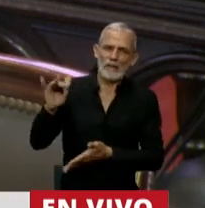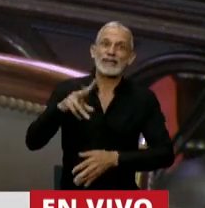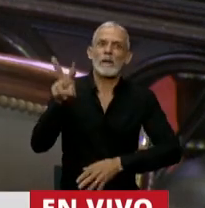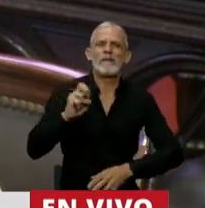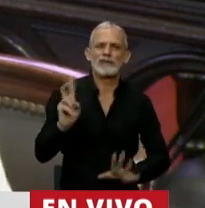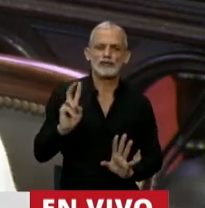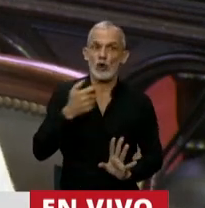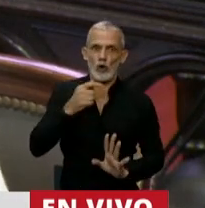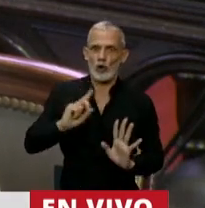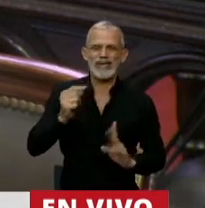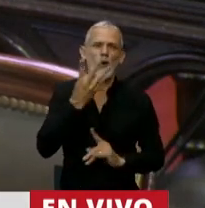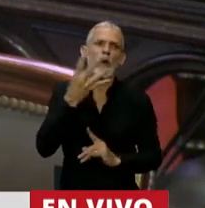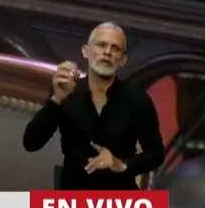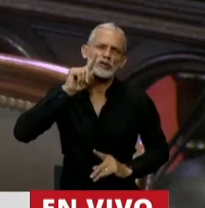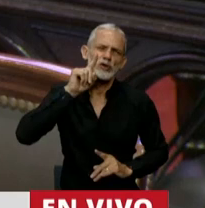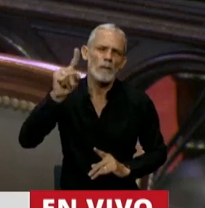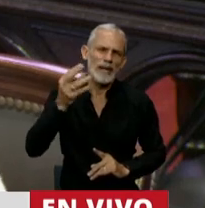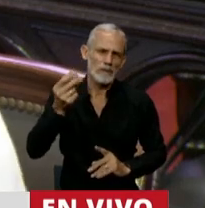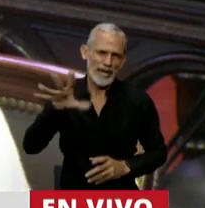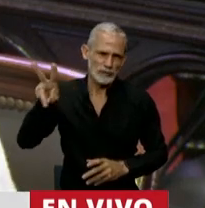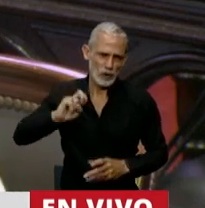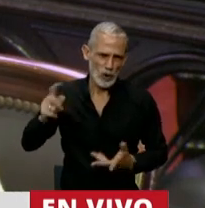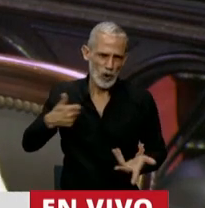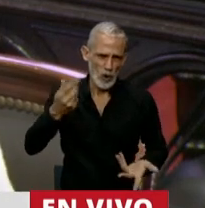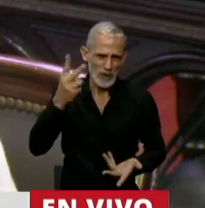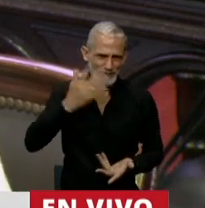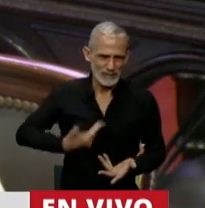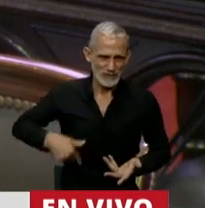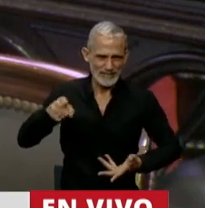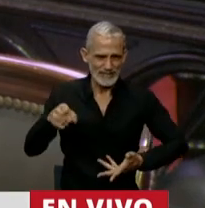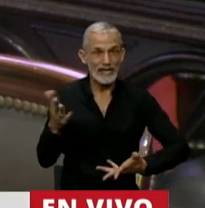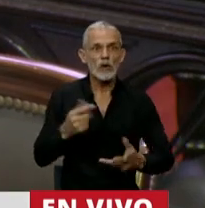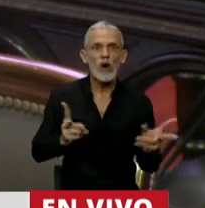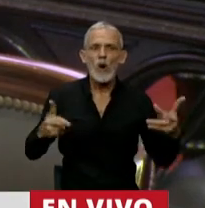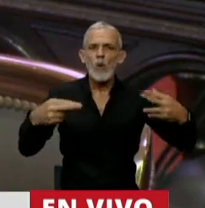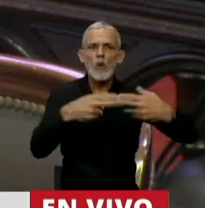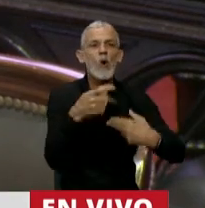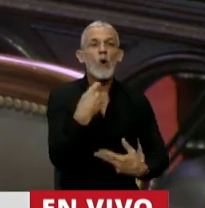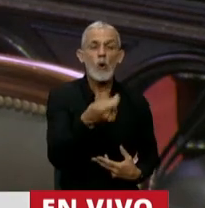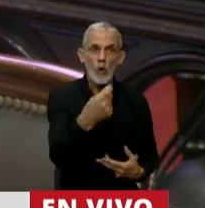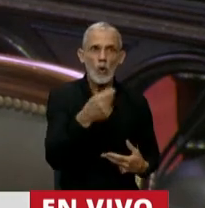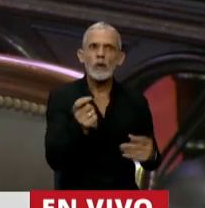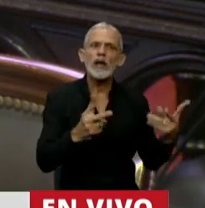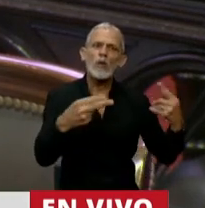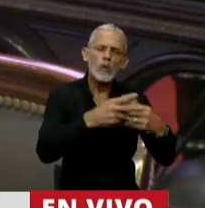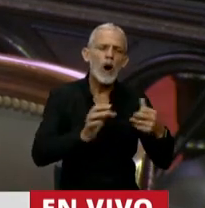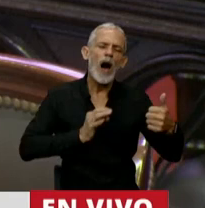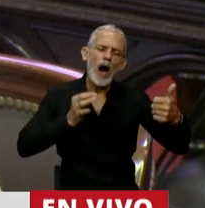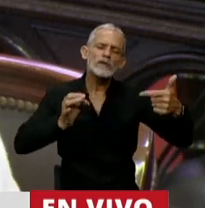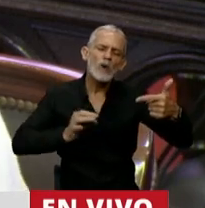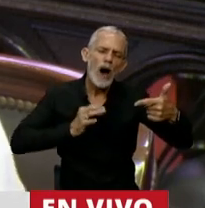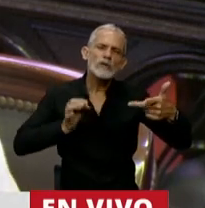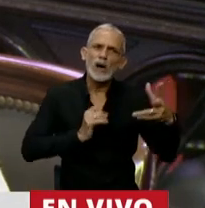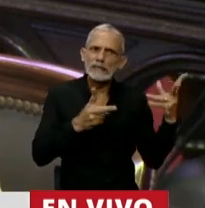pensión vitalicia de más de 400.000 pesos, donde se ajusta a los jubilados año a